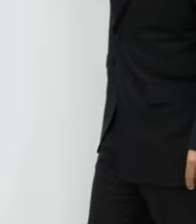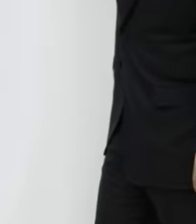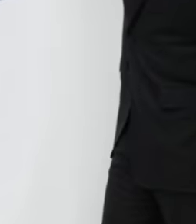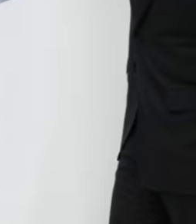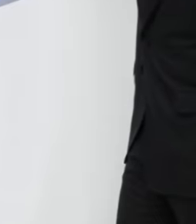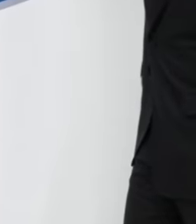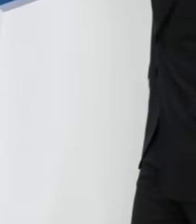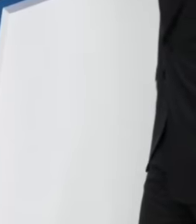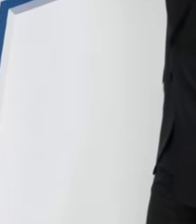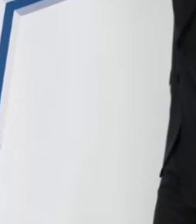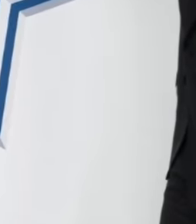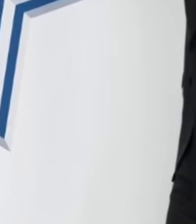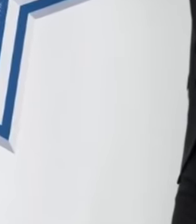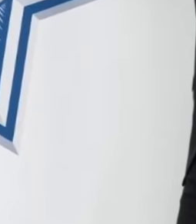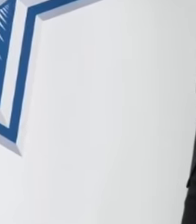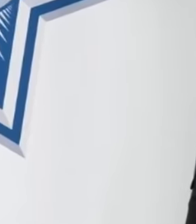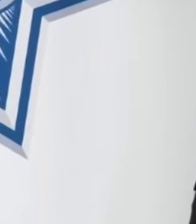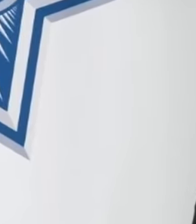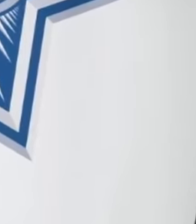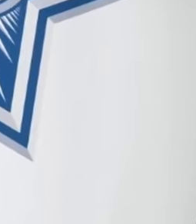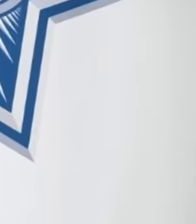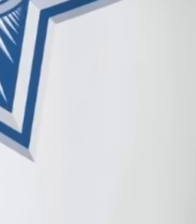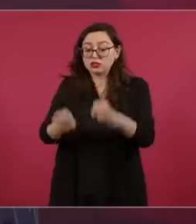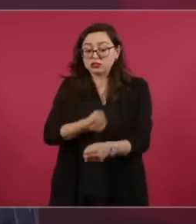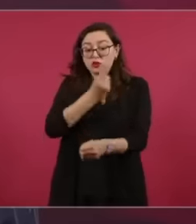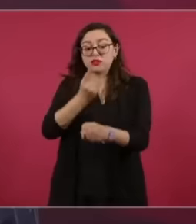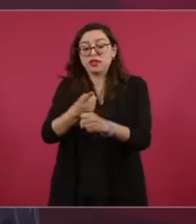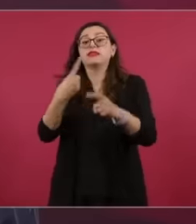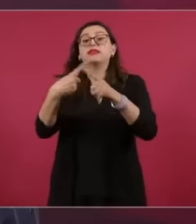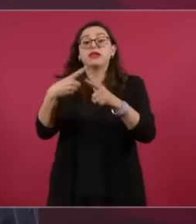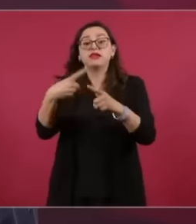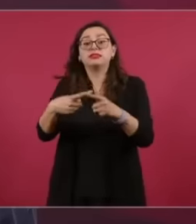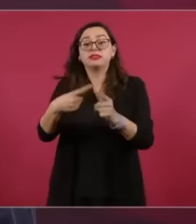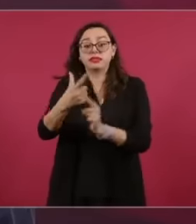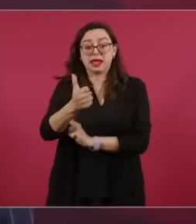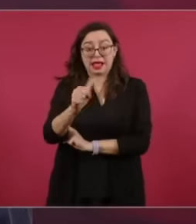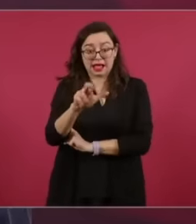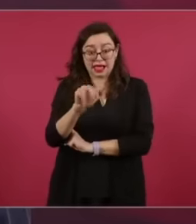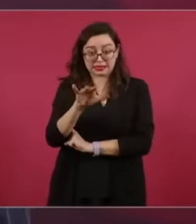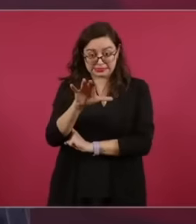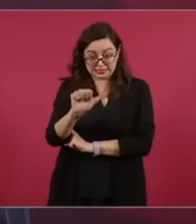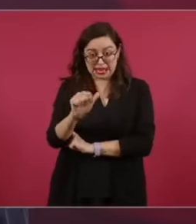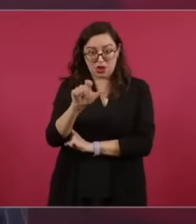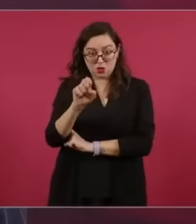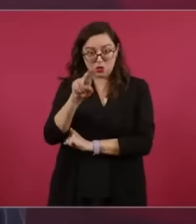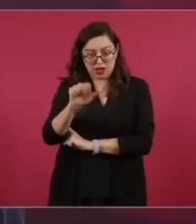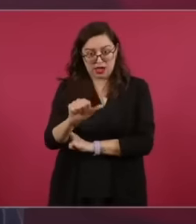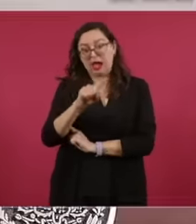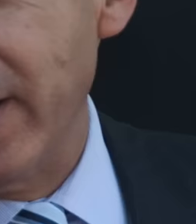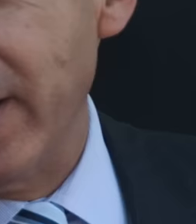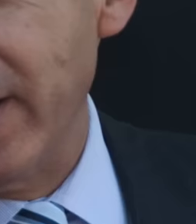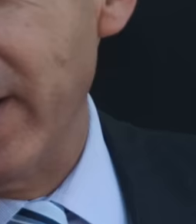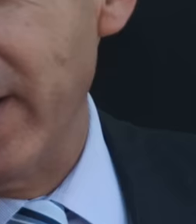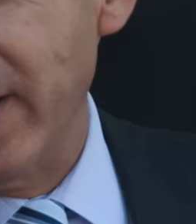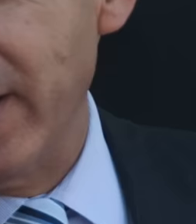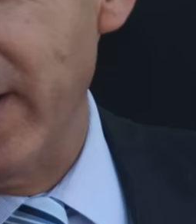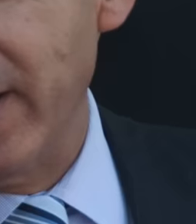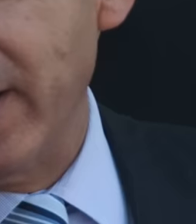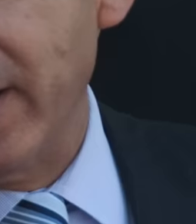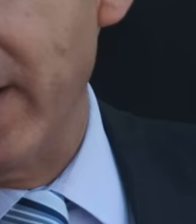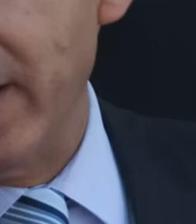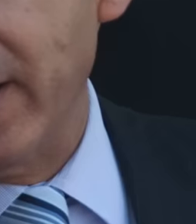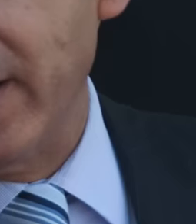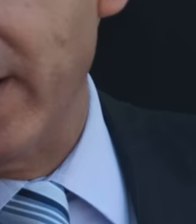era García Luna, que está preso en Nueva York, porque protegía a